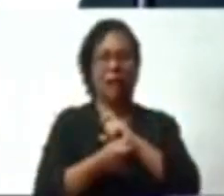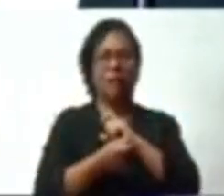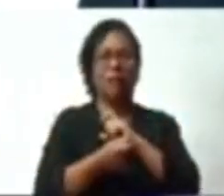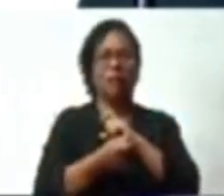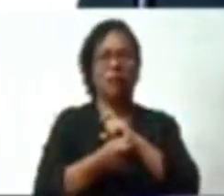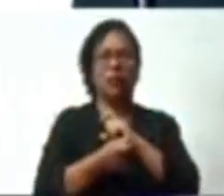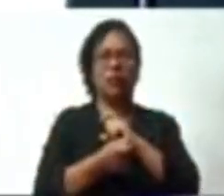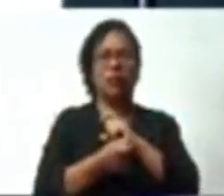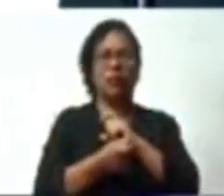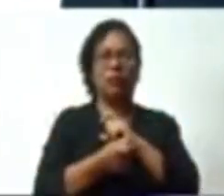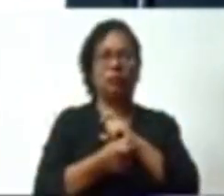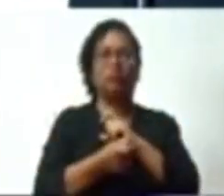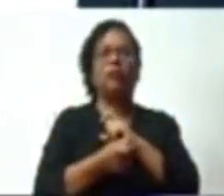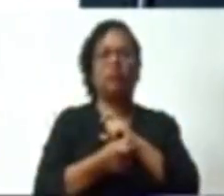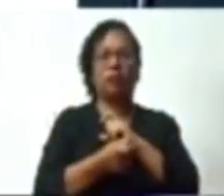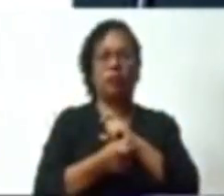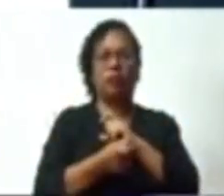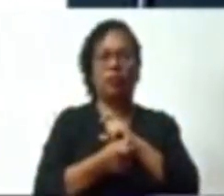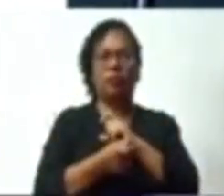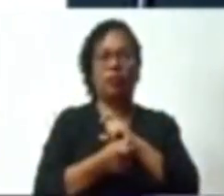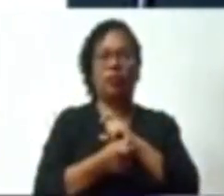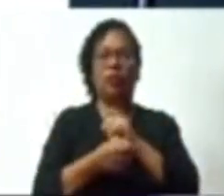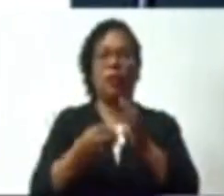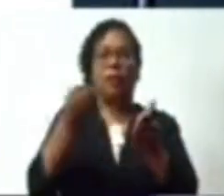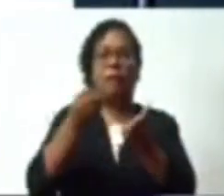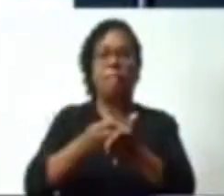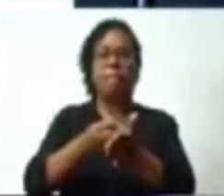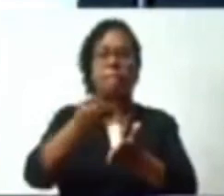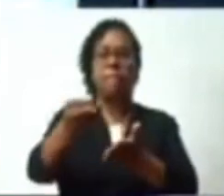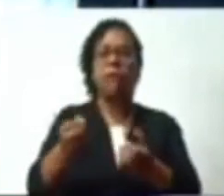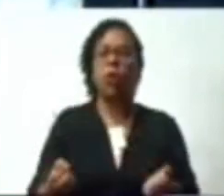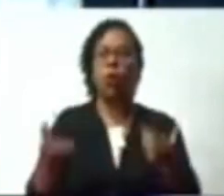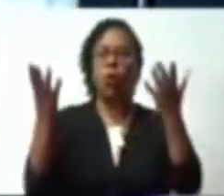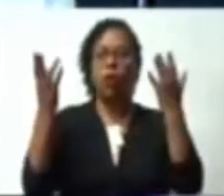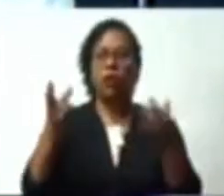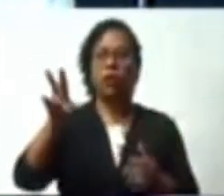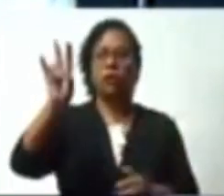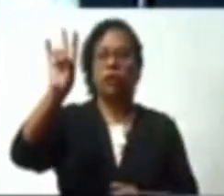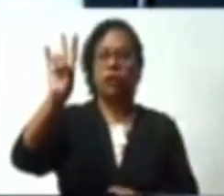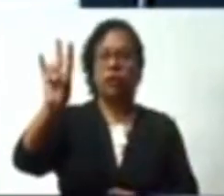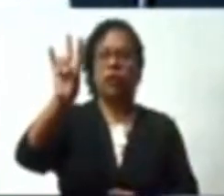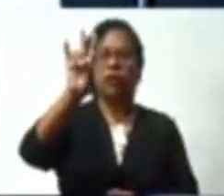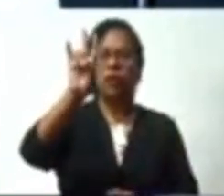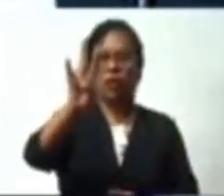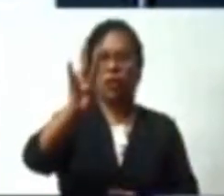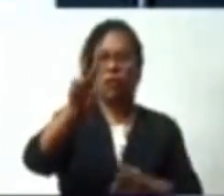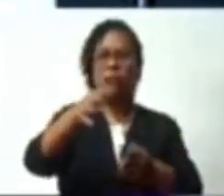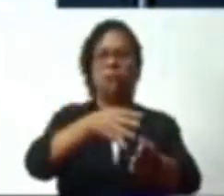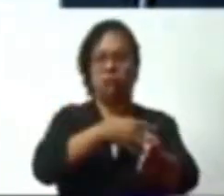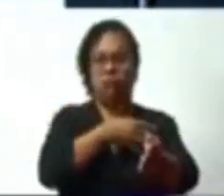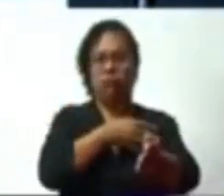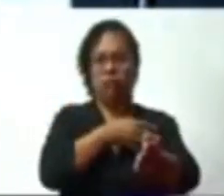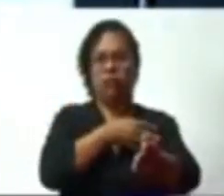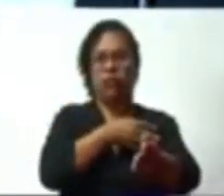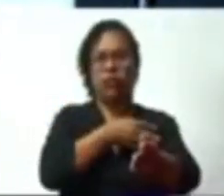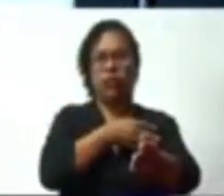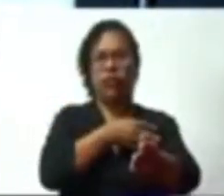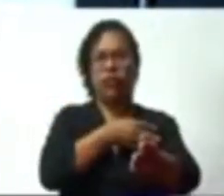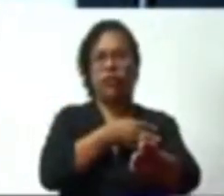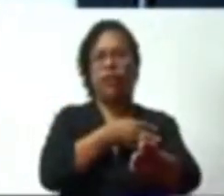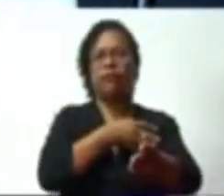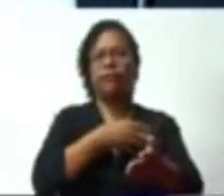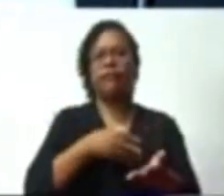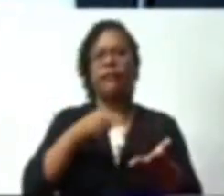solo de 77 millones de pesos. Es decir, que con menos se hizo